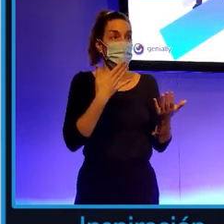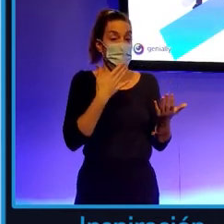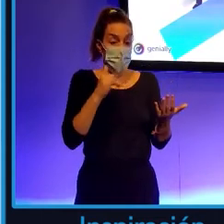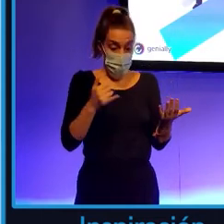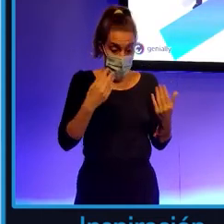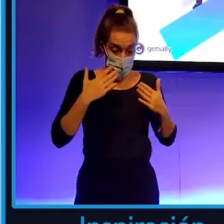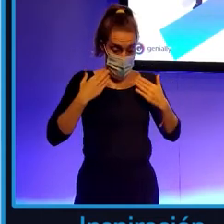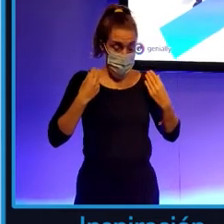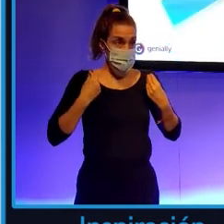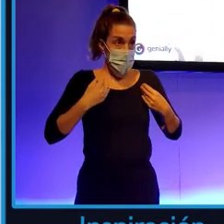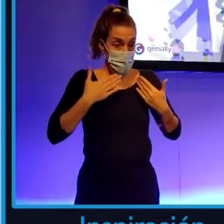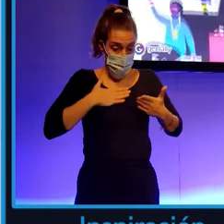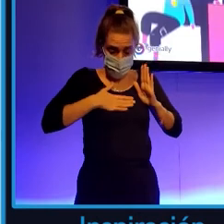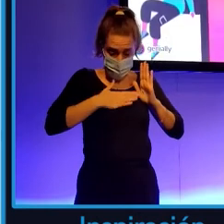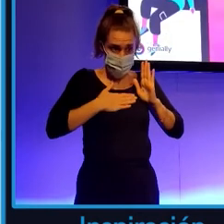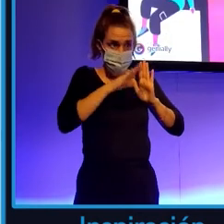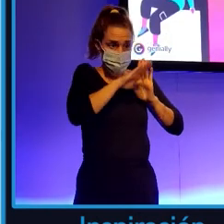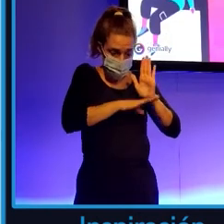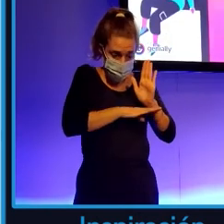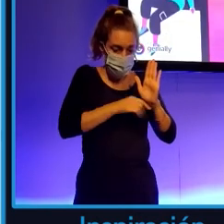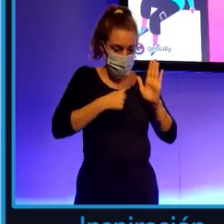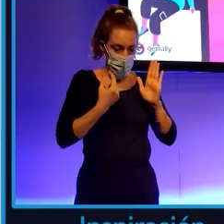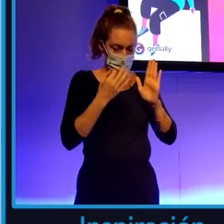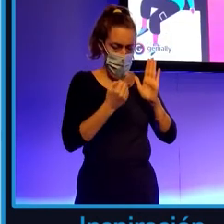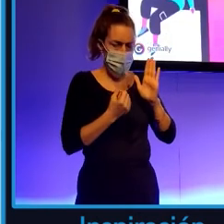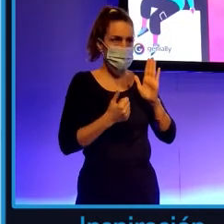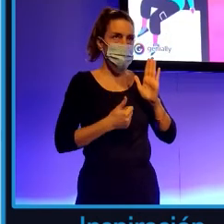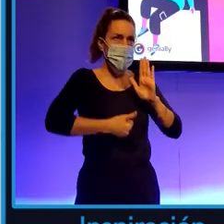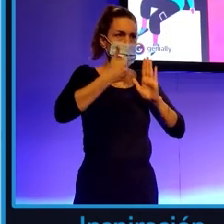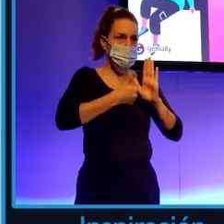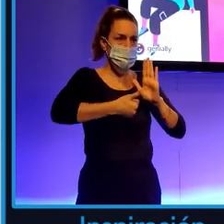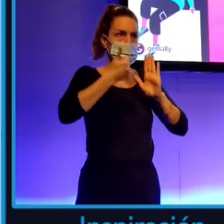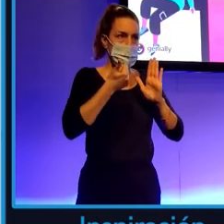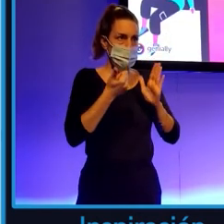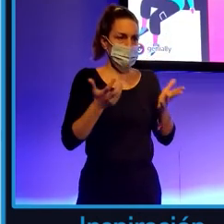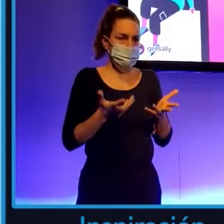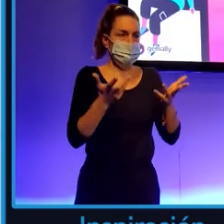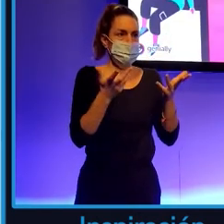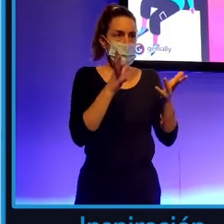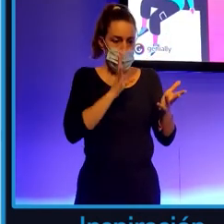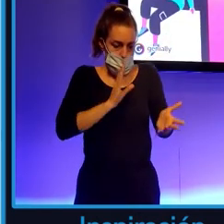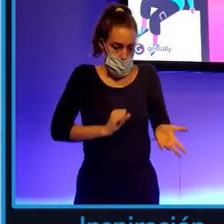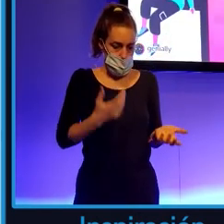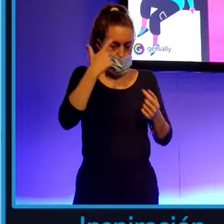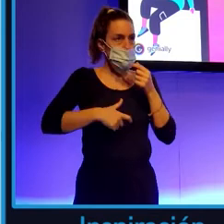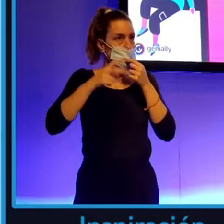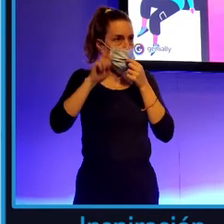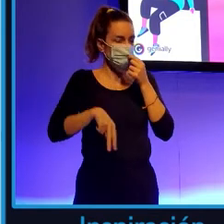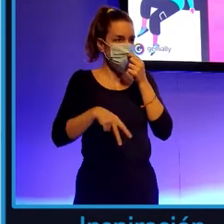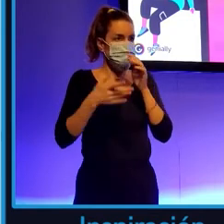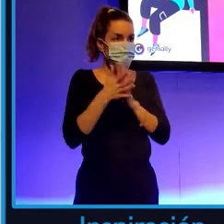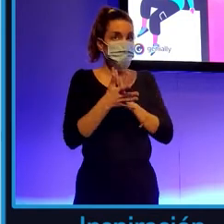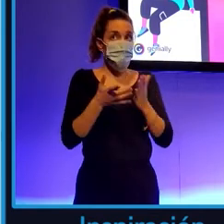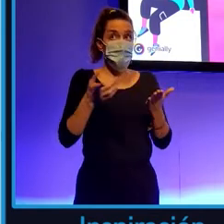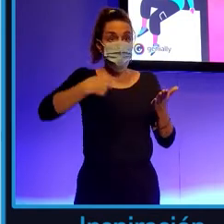porque lo que no podemos olvidar en ningún caso es que somos maravillosos es que lo somos es que somos nosotros los que hemos creado esos desarrollos